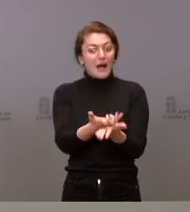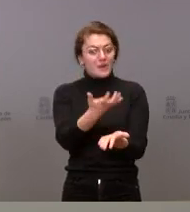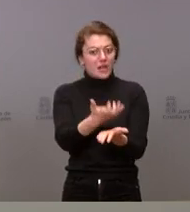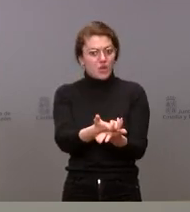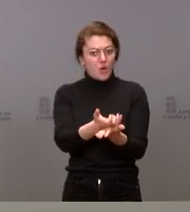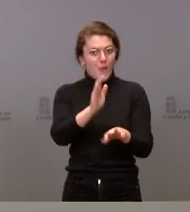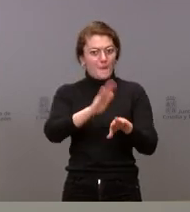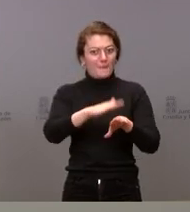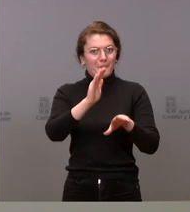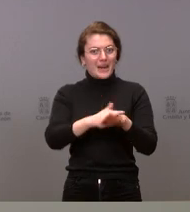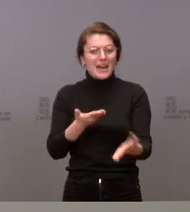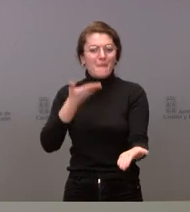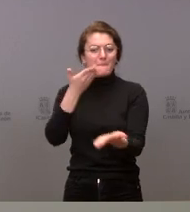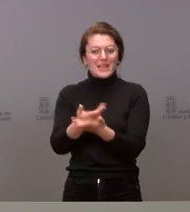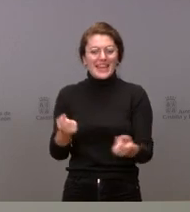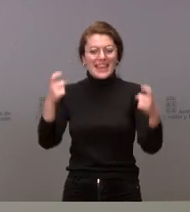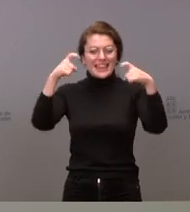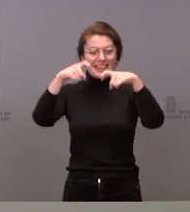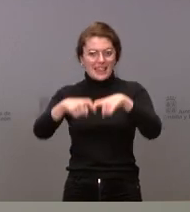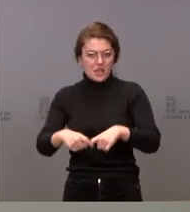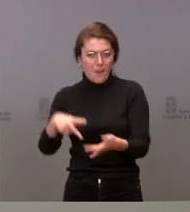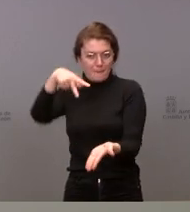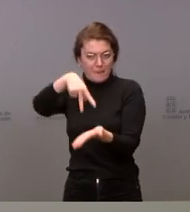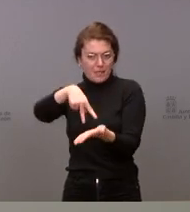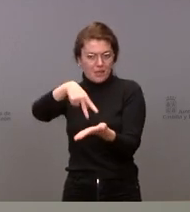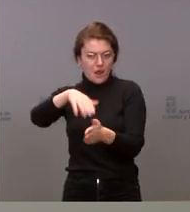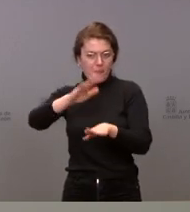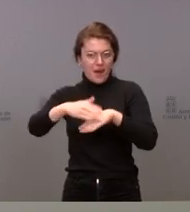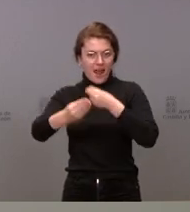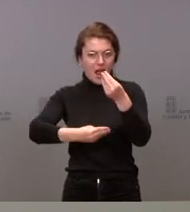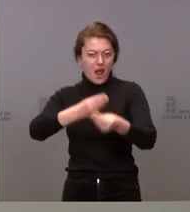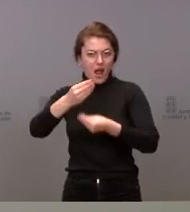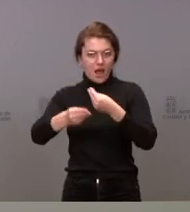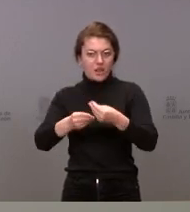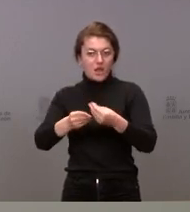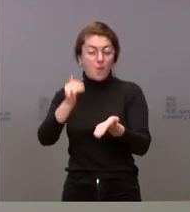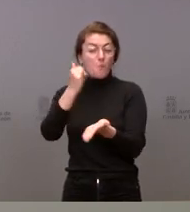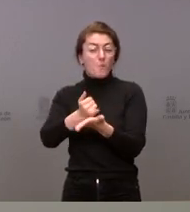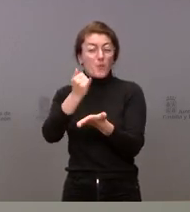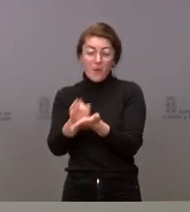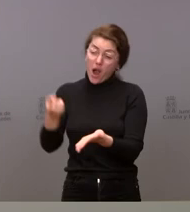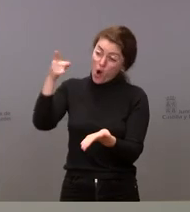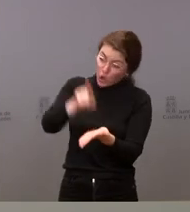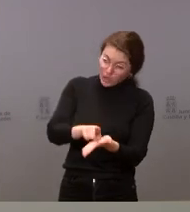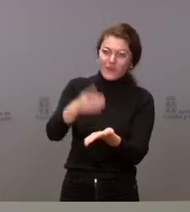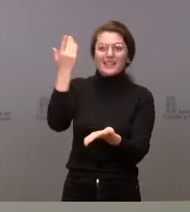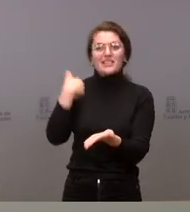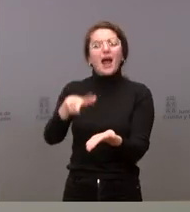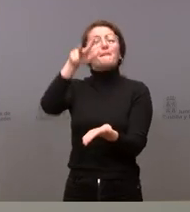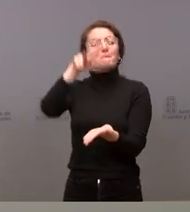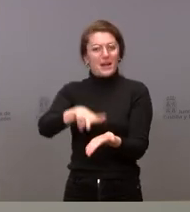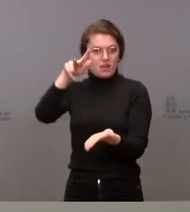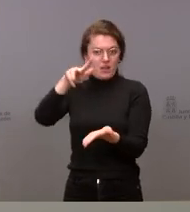cita presencial para hacerse una nueva muestra que se quede validada y a partir de ahí se genere todo el